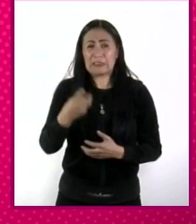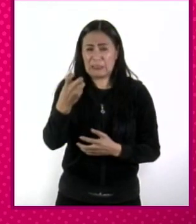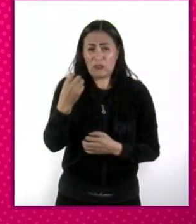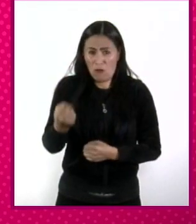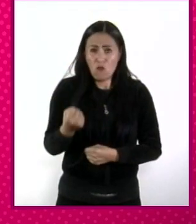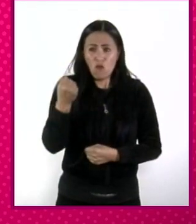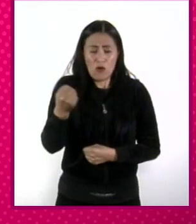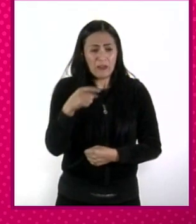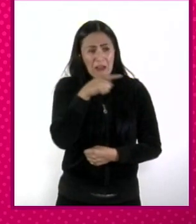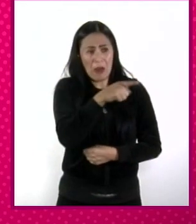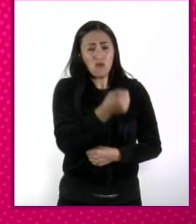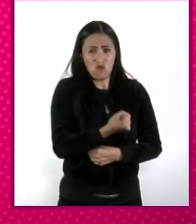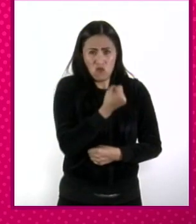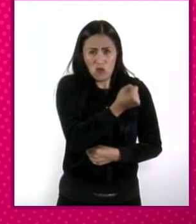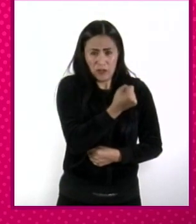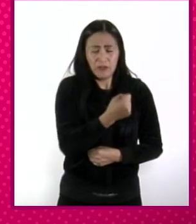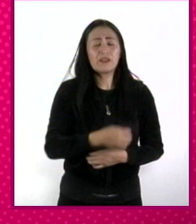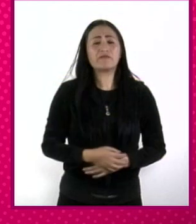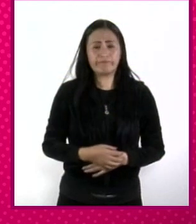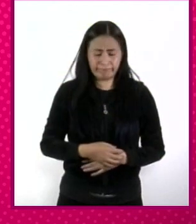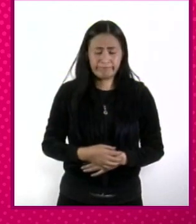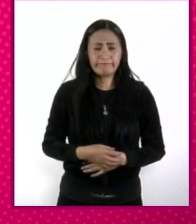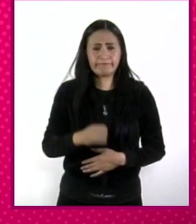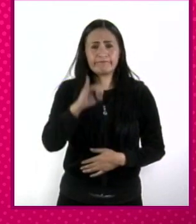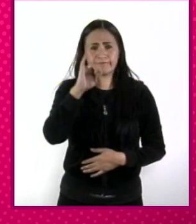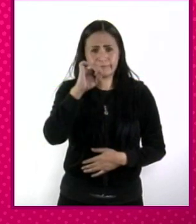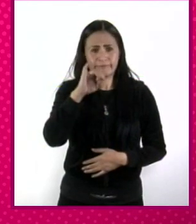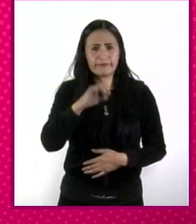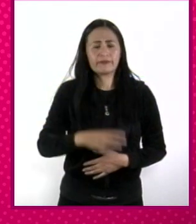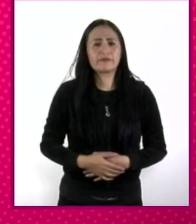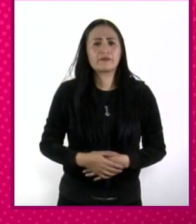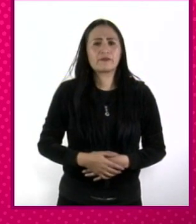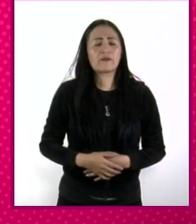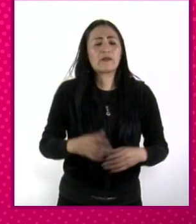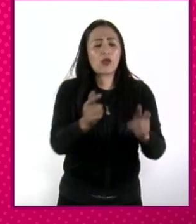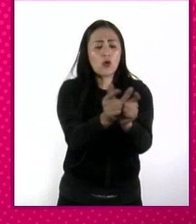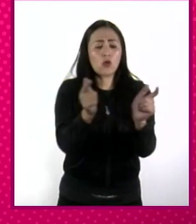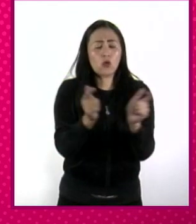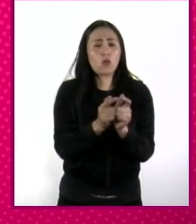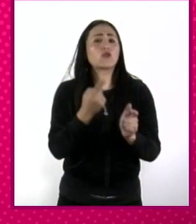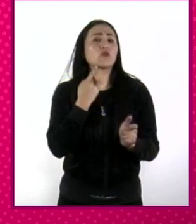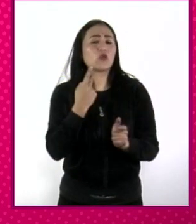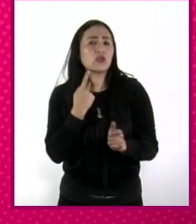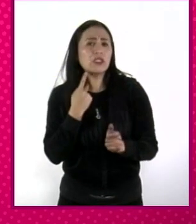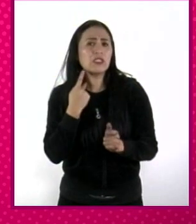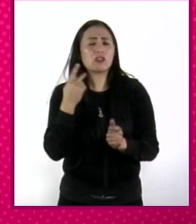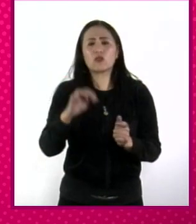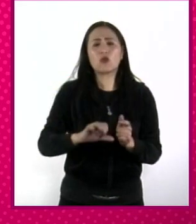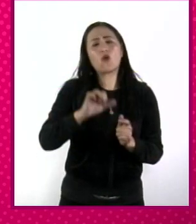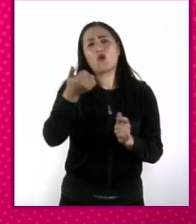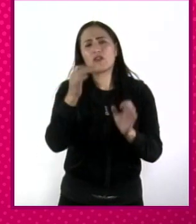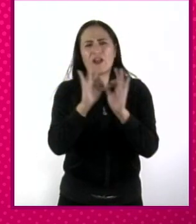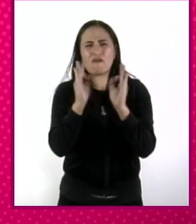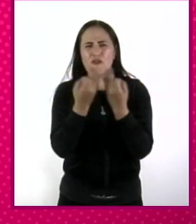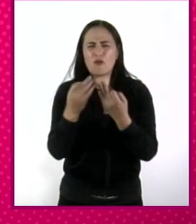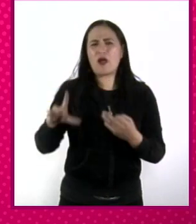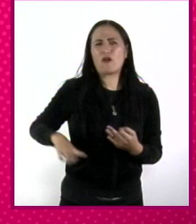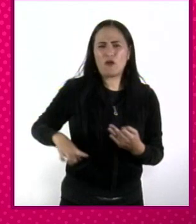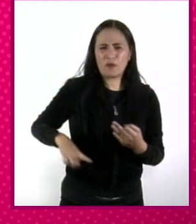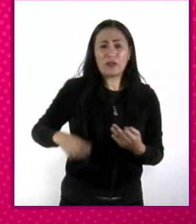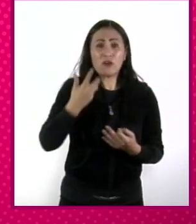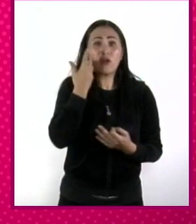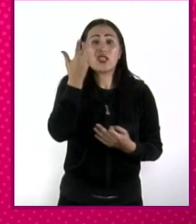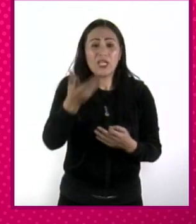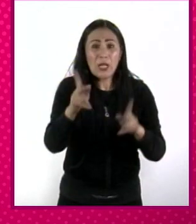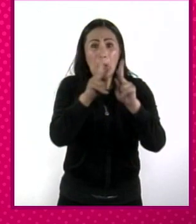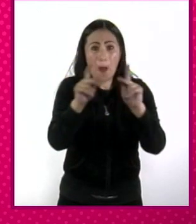fuerte y gana la partida a los grupos políticos y a las posiciones democráticas que buscan la pacificación